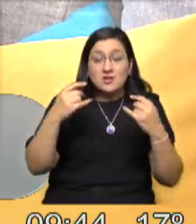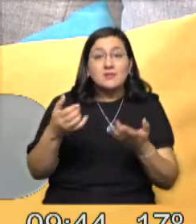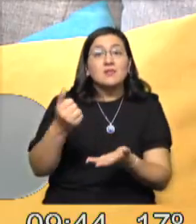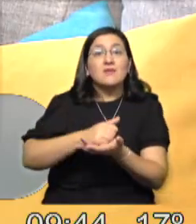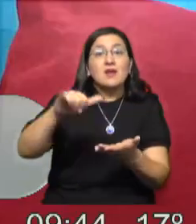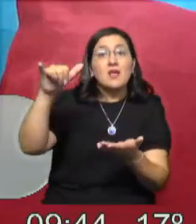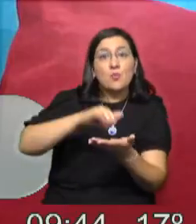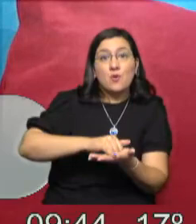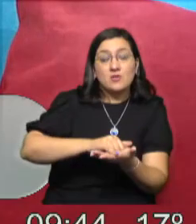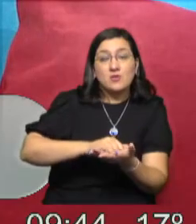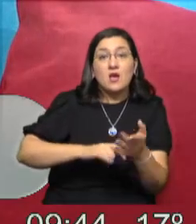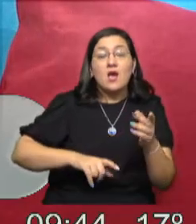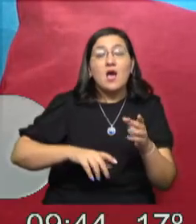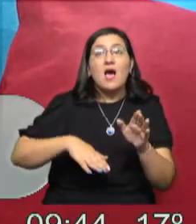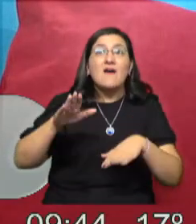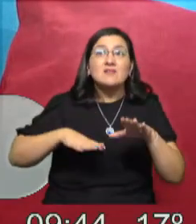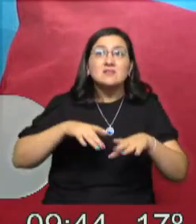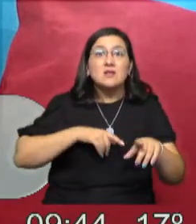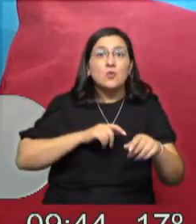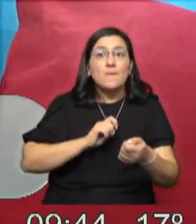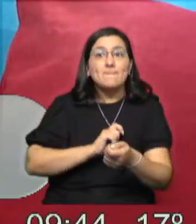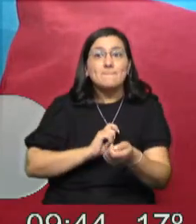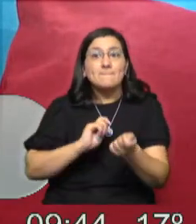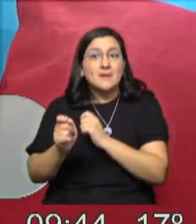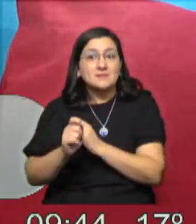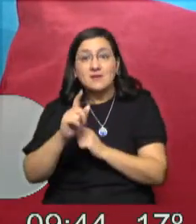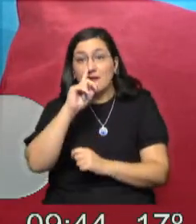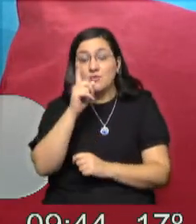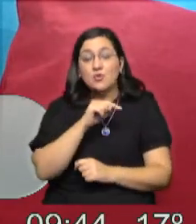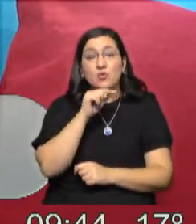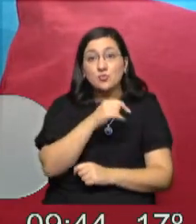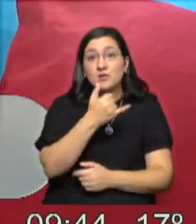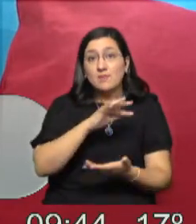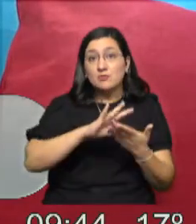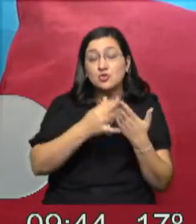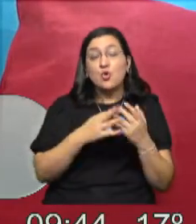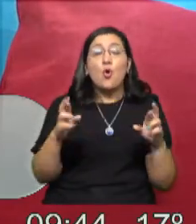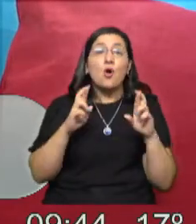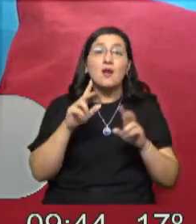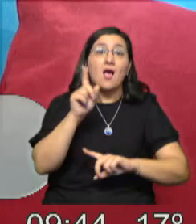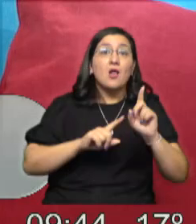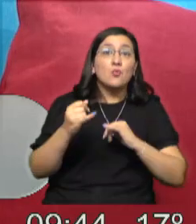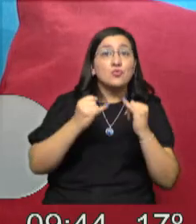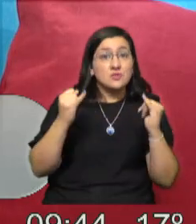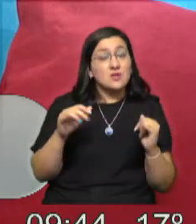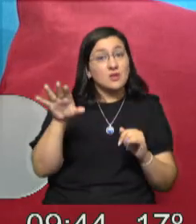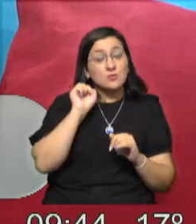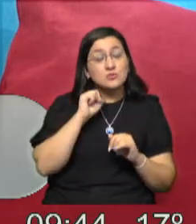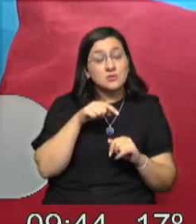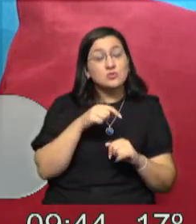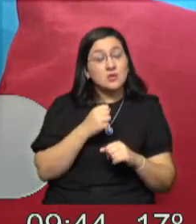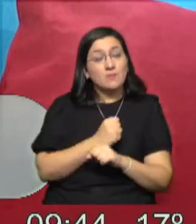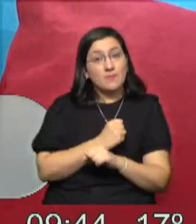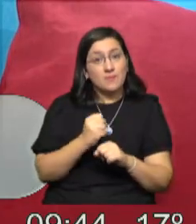A veces los pases sucede eso. Sí, sí, sí. Y en ese sentido vos tenés un proyecto que ojalá algún día te escuchen y esto se pueda